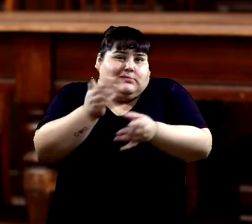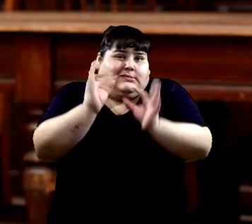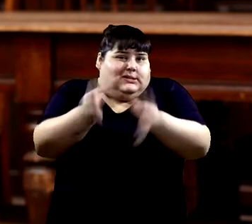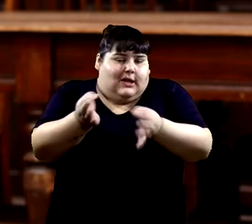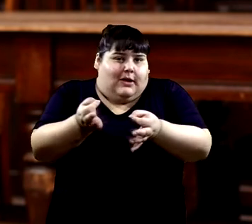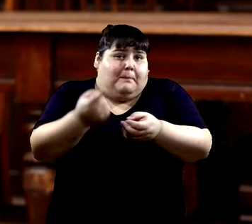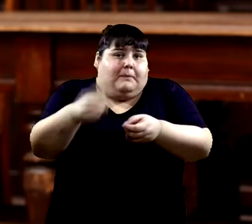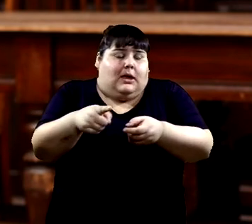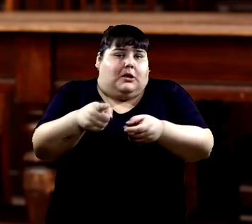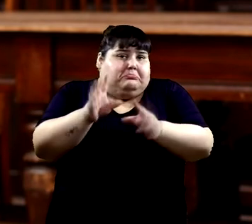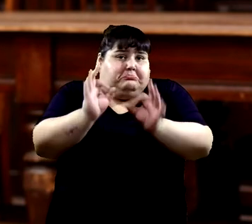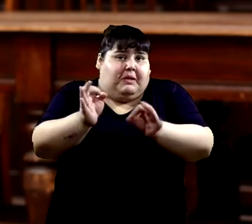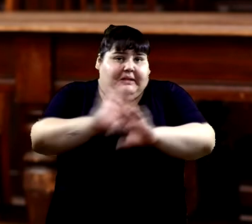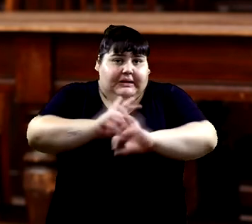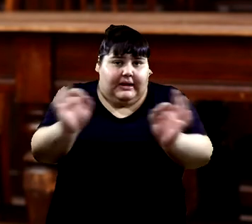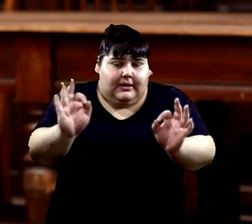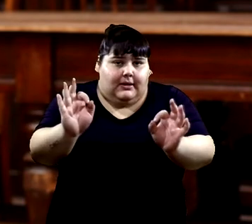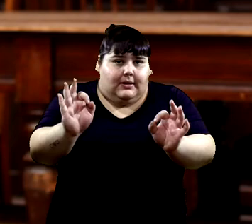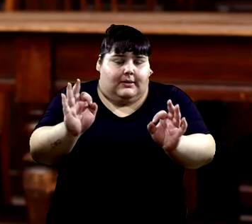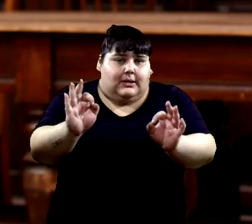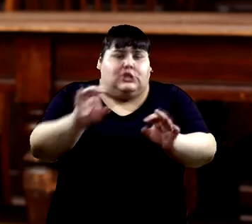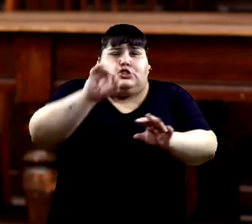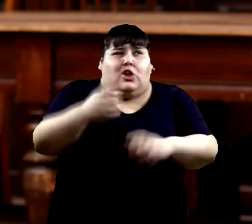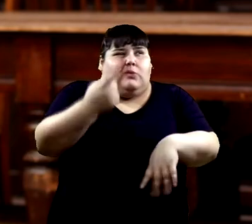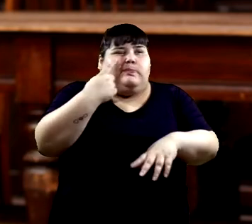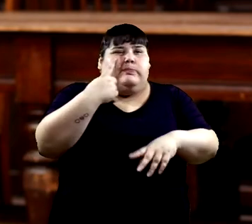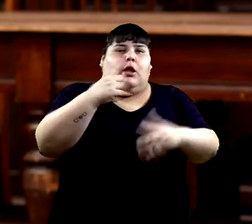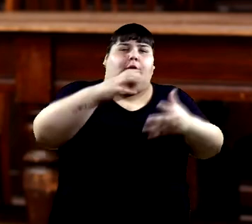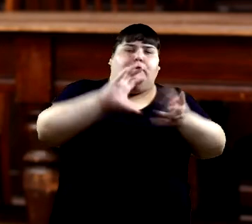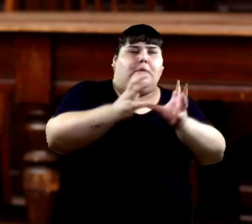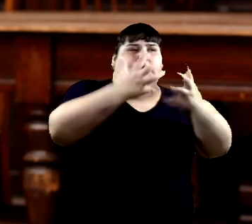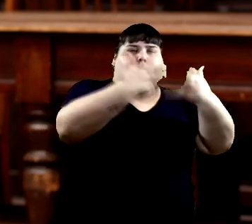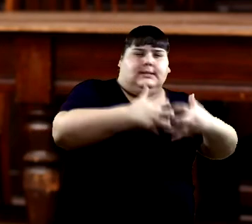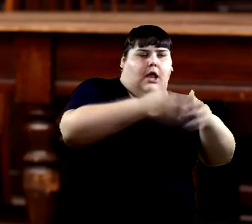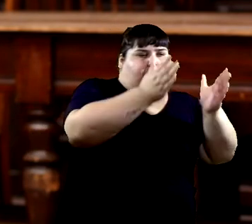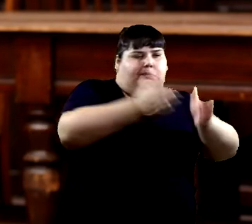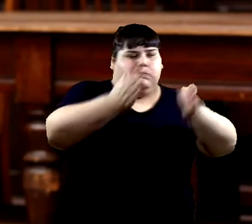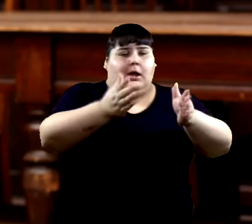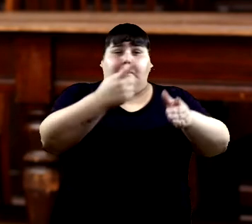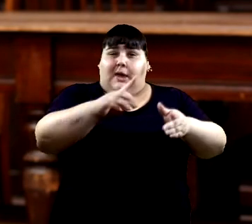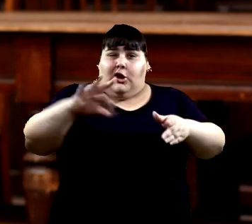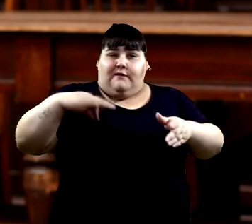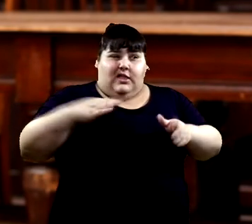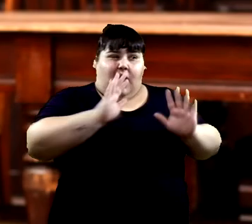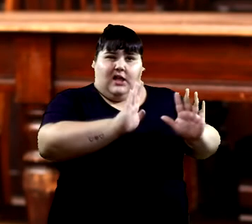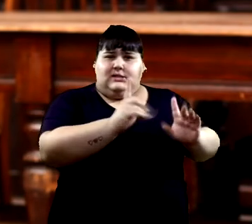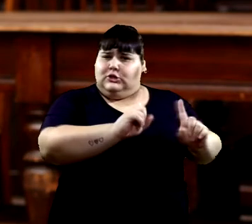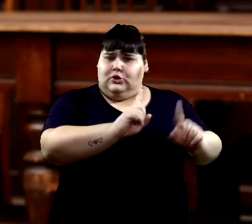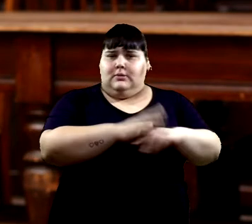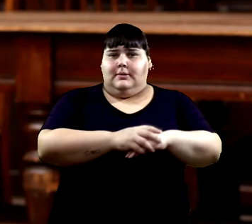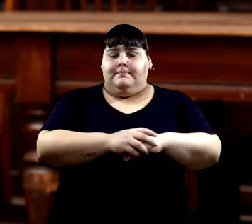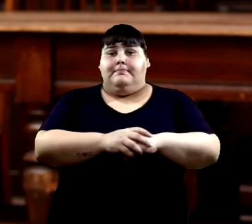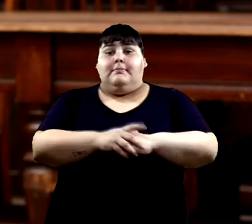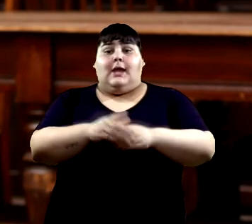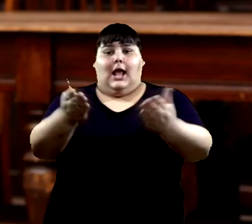tenía que saber tenía que conocer el resultado y no sabía nada solamente se debía de estructuras disfunción y la vida no era eso y